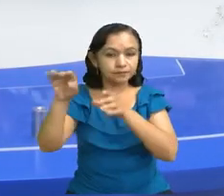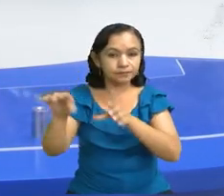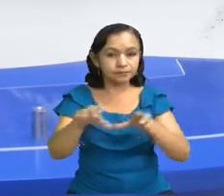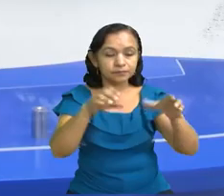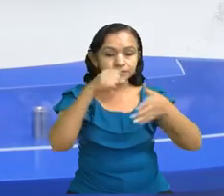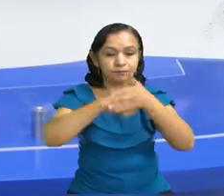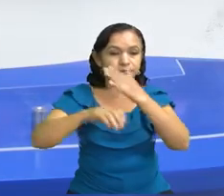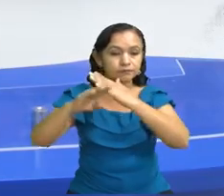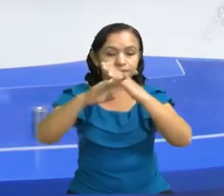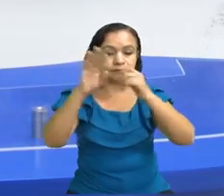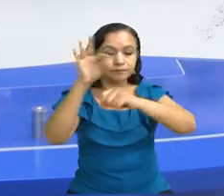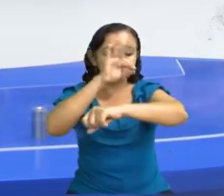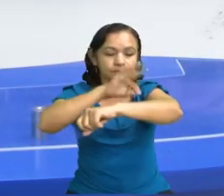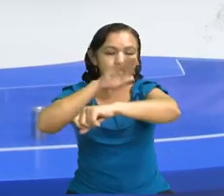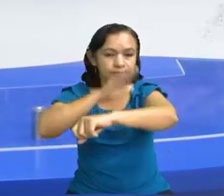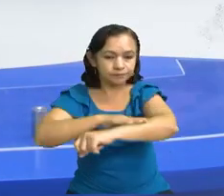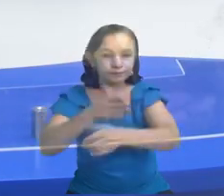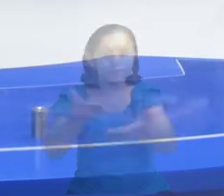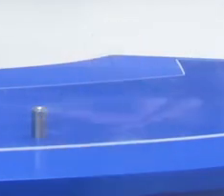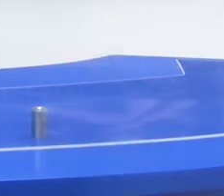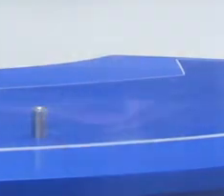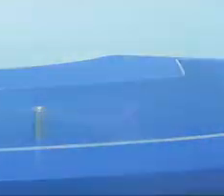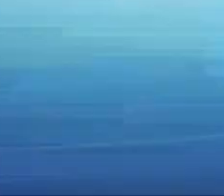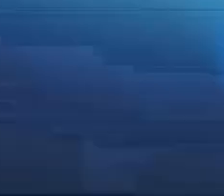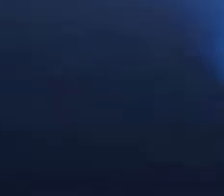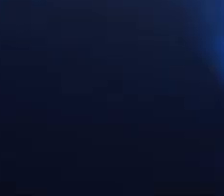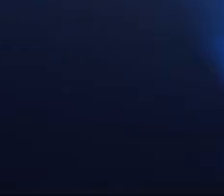lucha contra el dengue. Veamos.